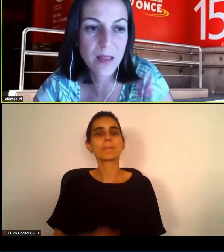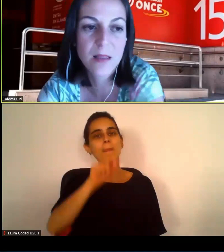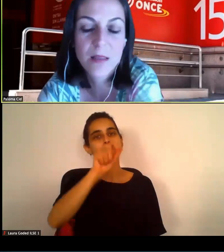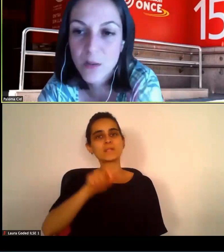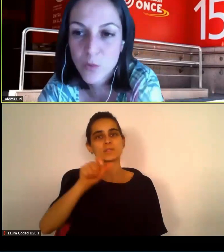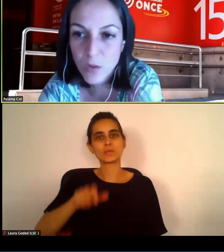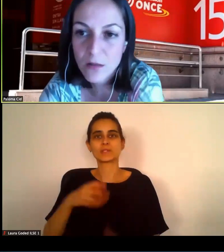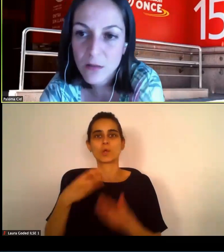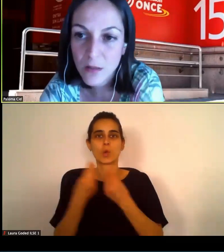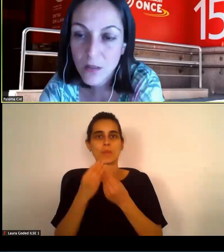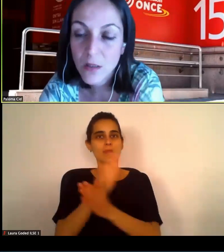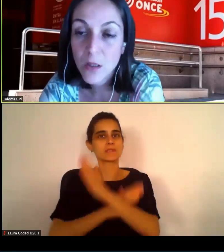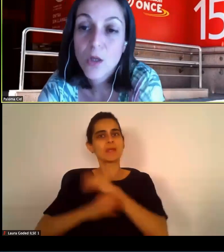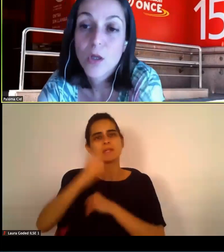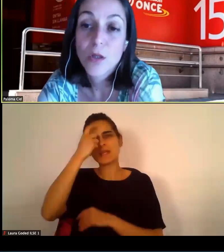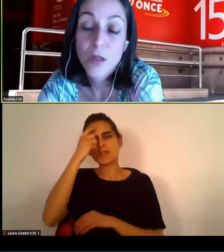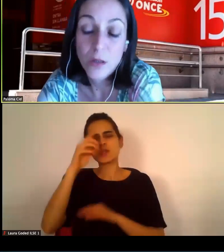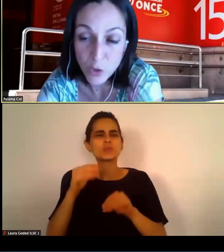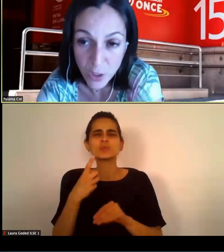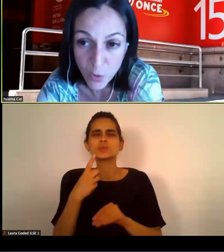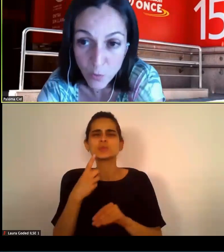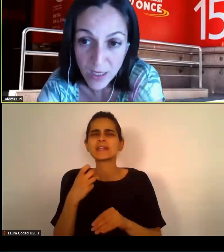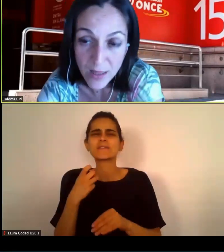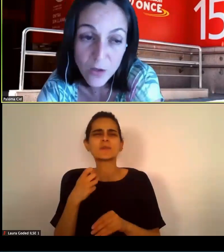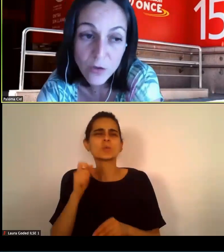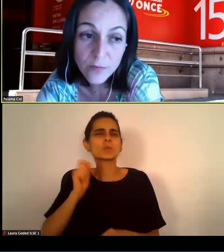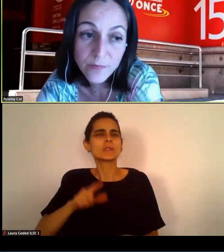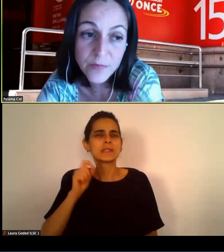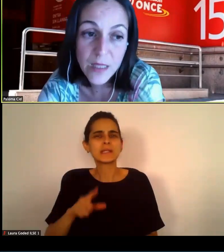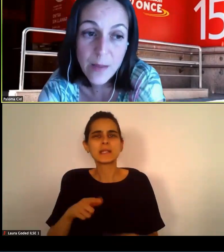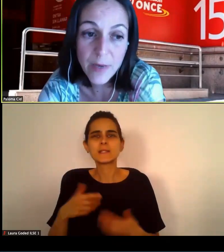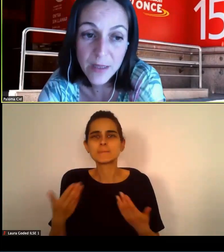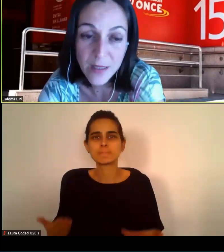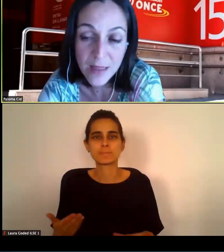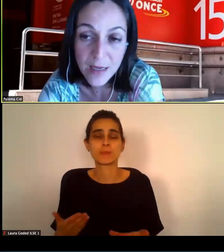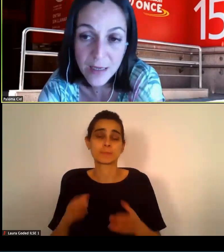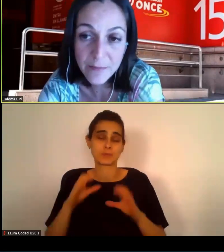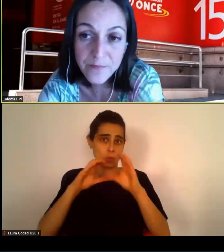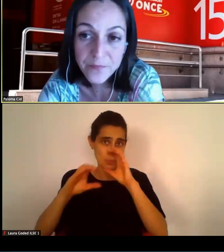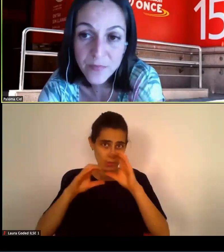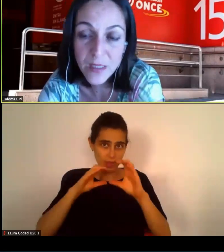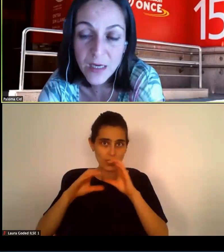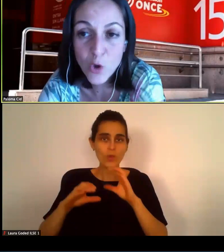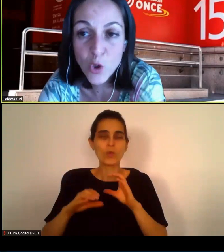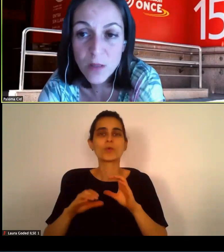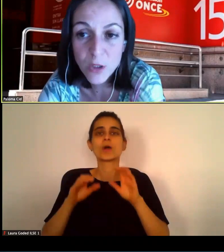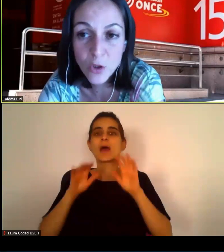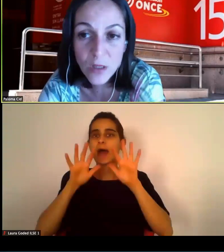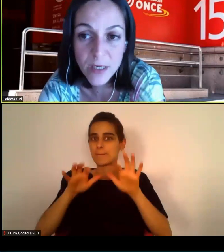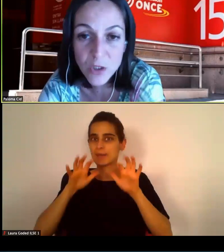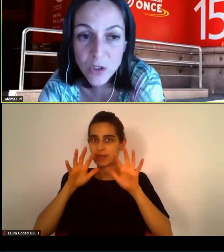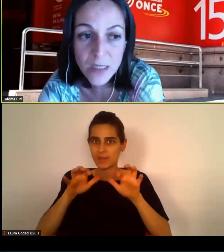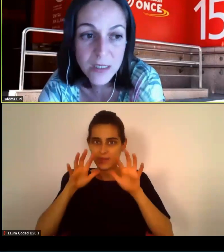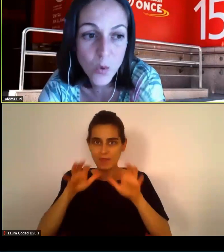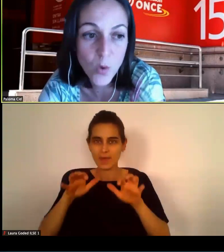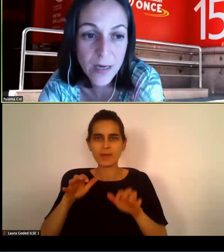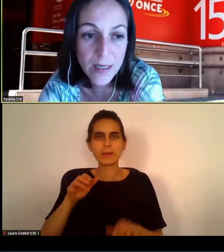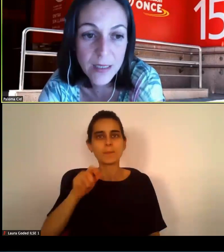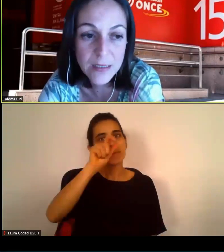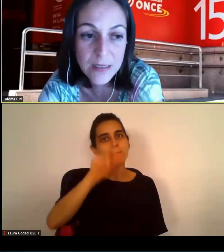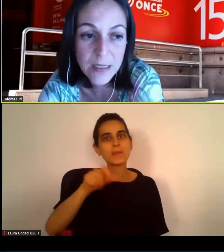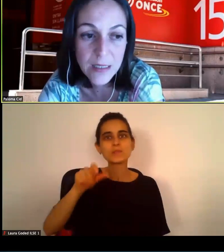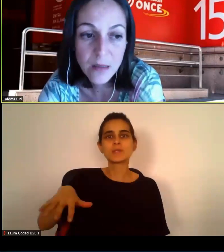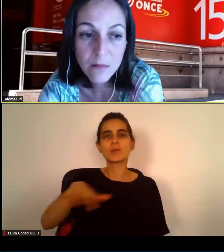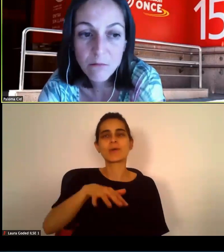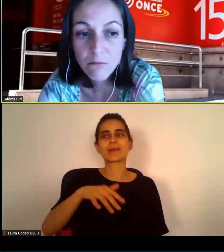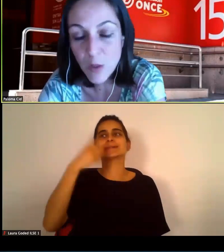discapacidad intelectual? Pues de comunicación, de aprendizaje, de reconocimiento de personas y